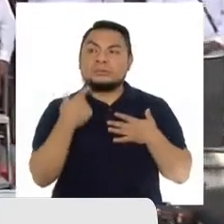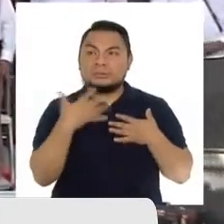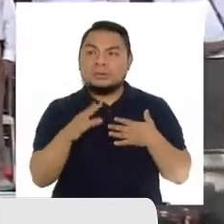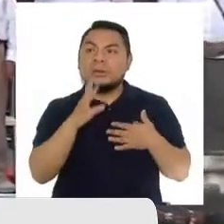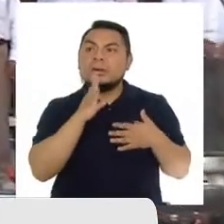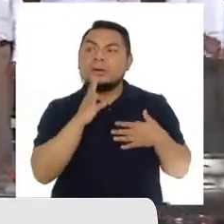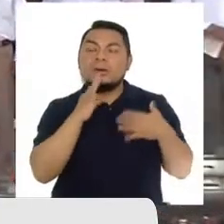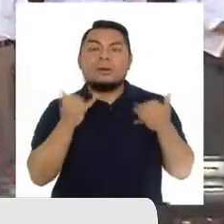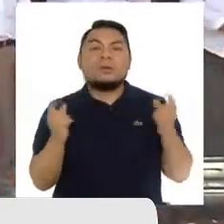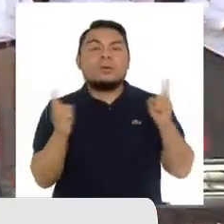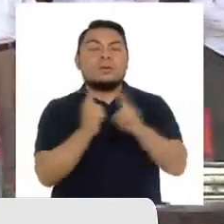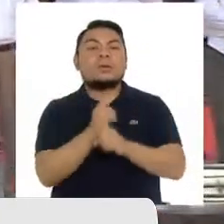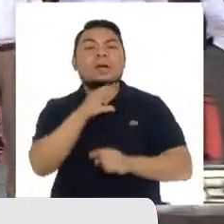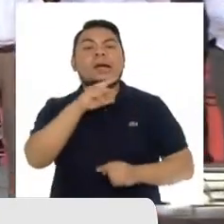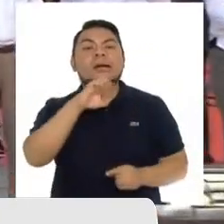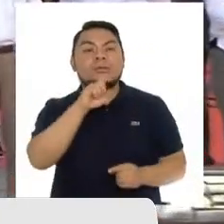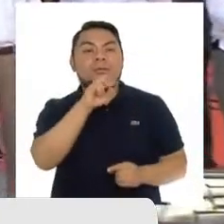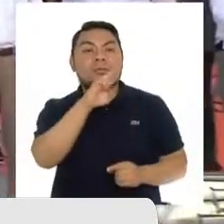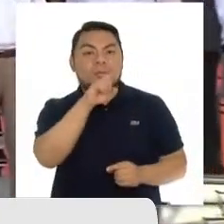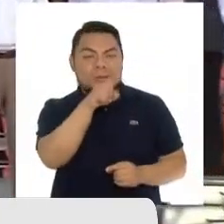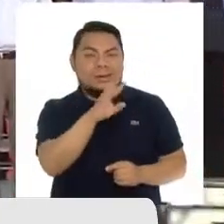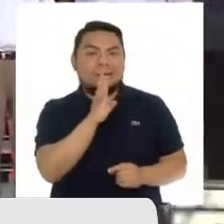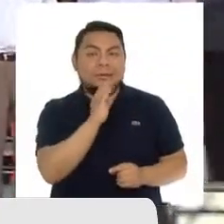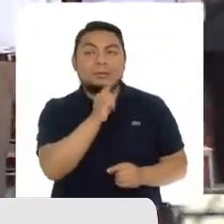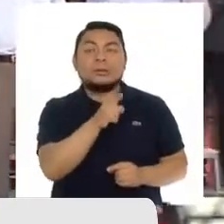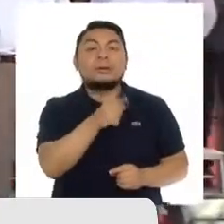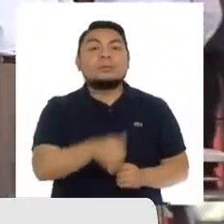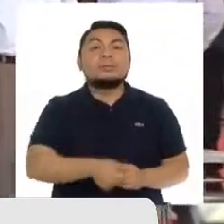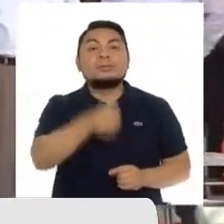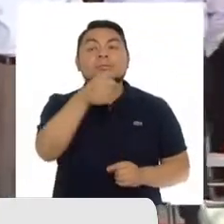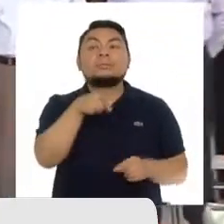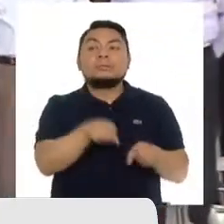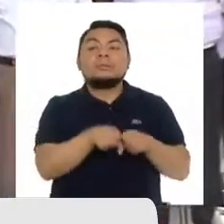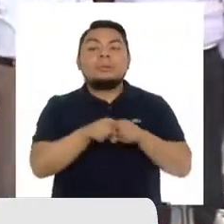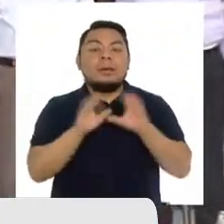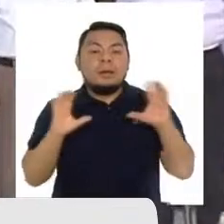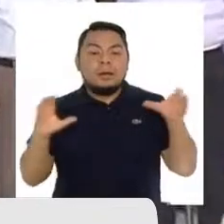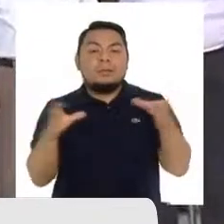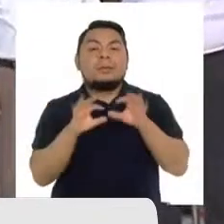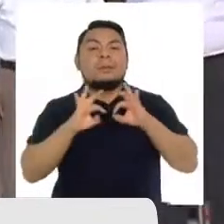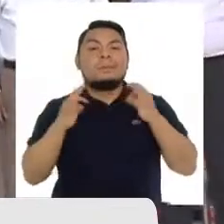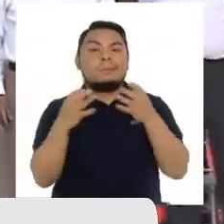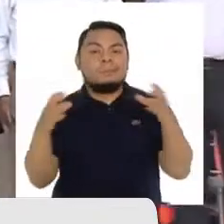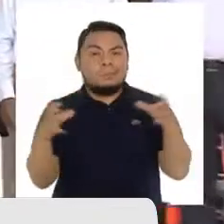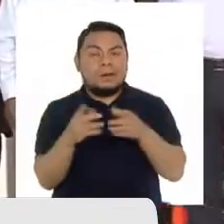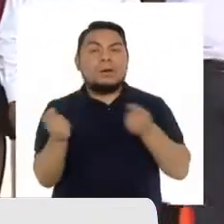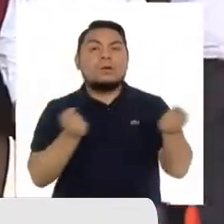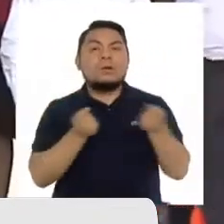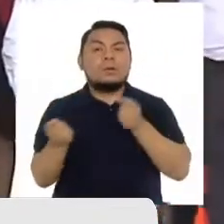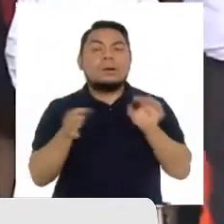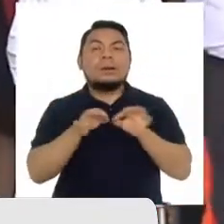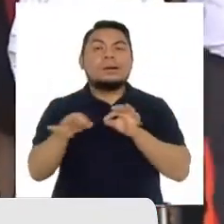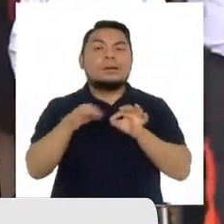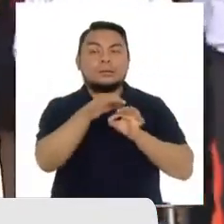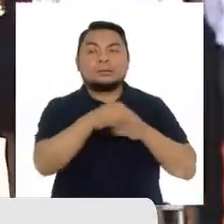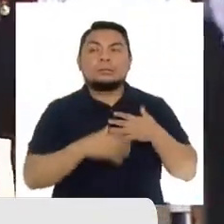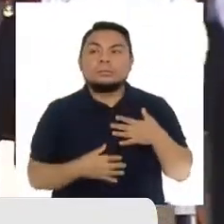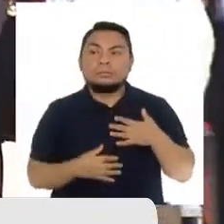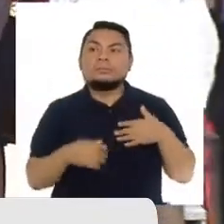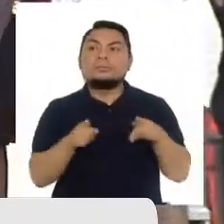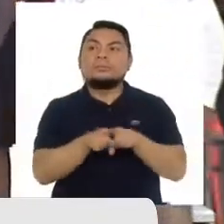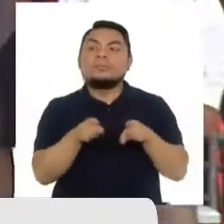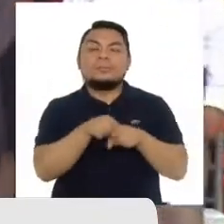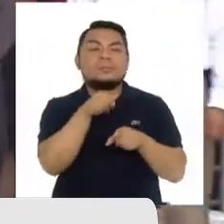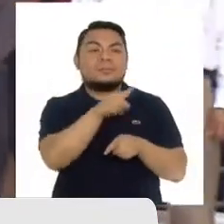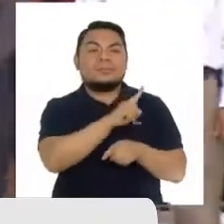carlos el presidente nacional de gobiernos regionales se le otorga también un